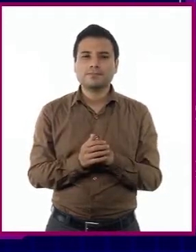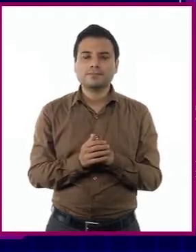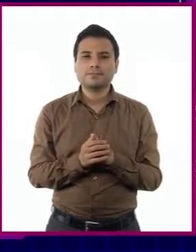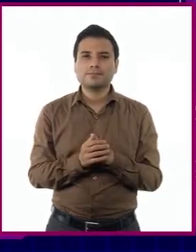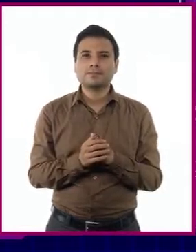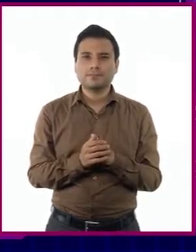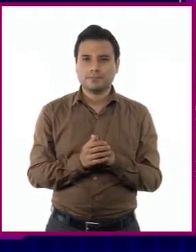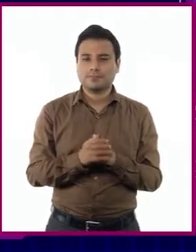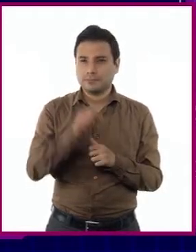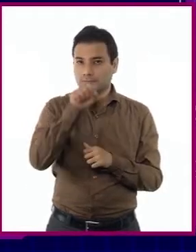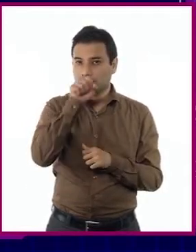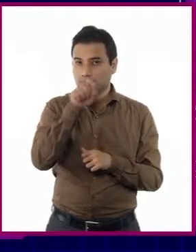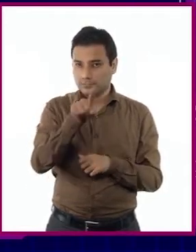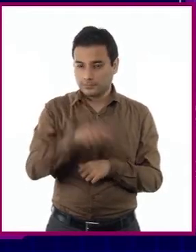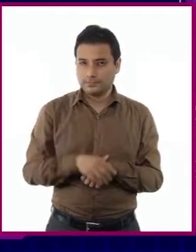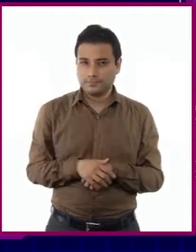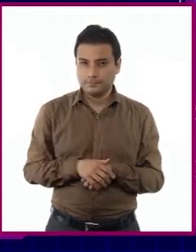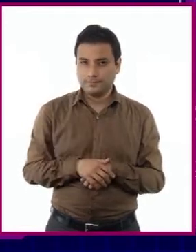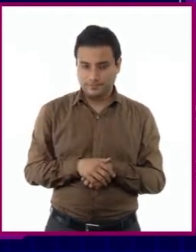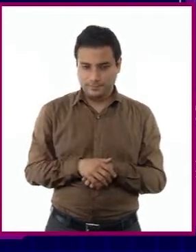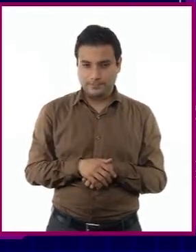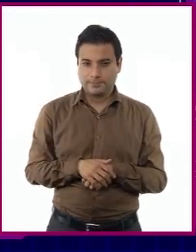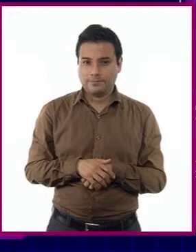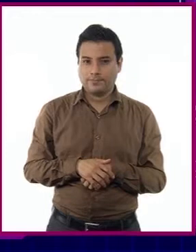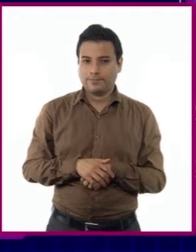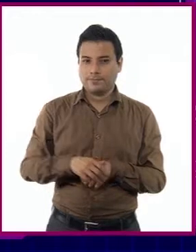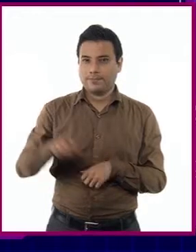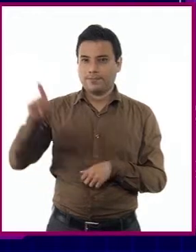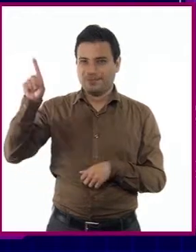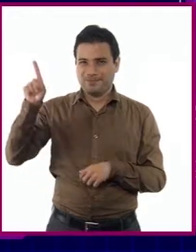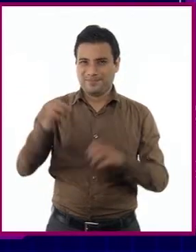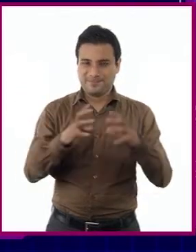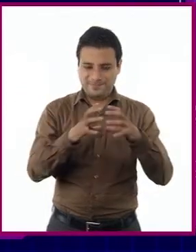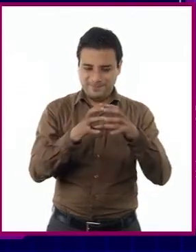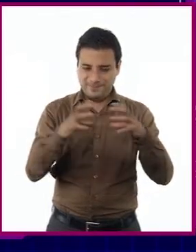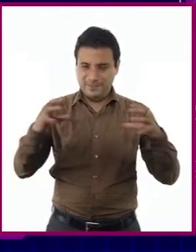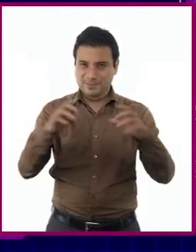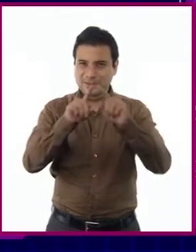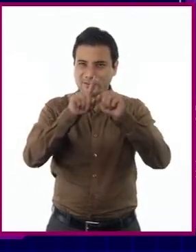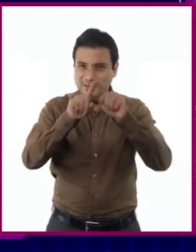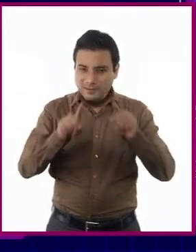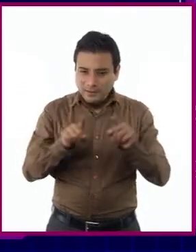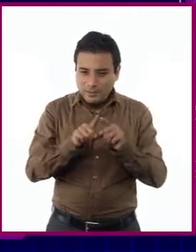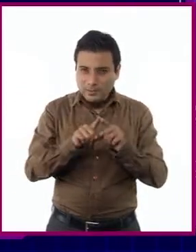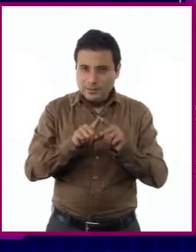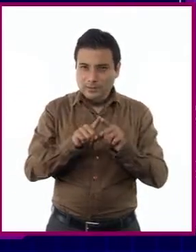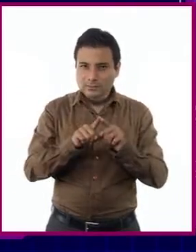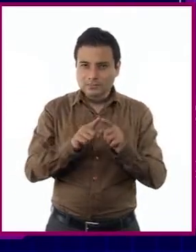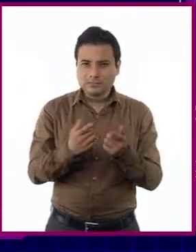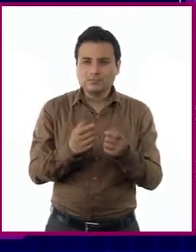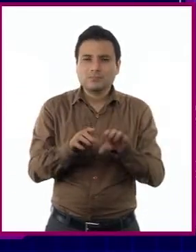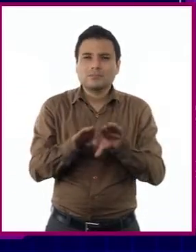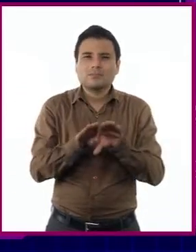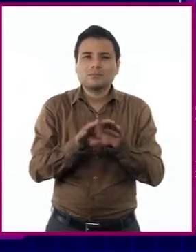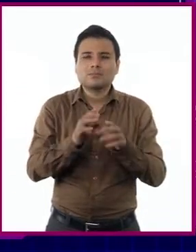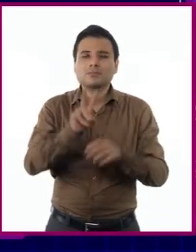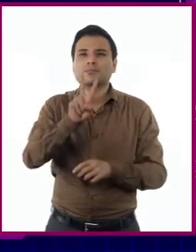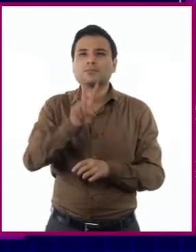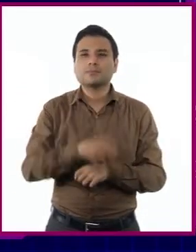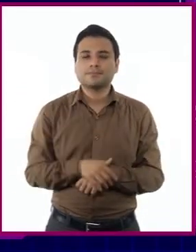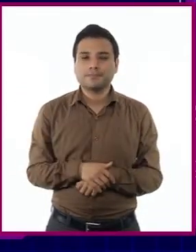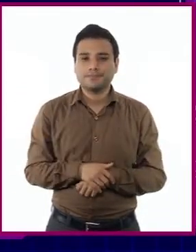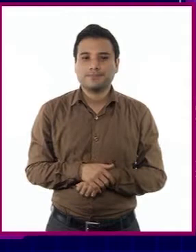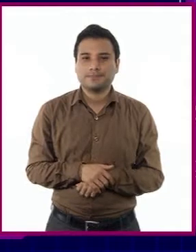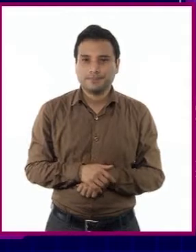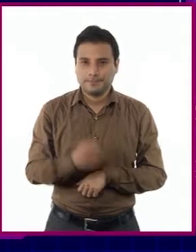cuenta el volumen de un prisma triangular recto consideren un prisma recto con un polígono